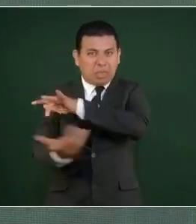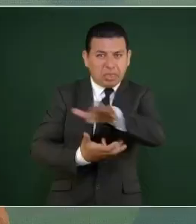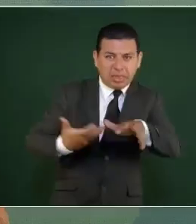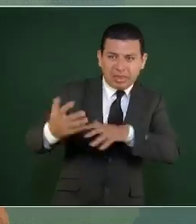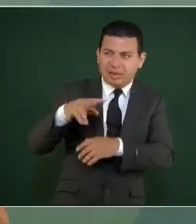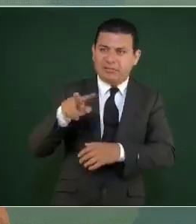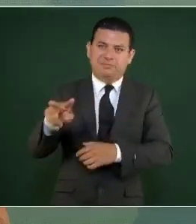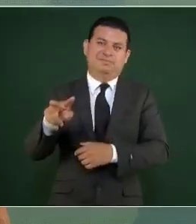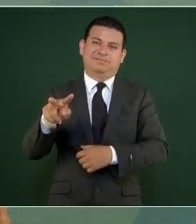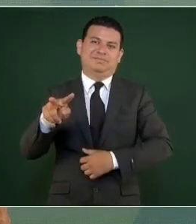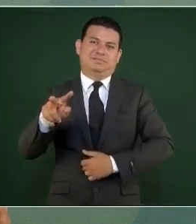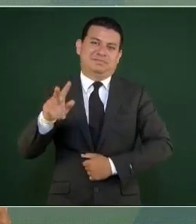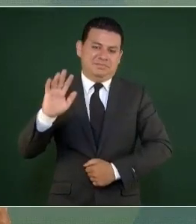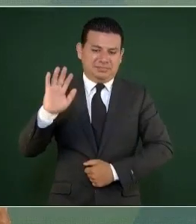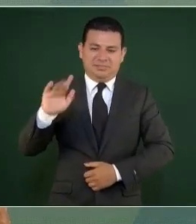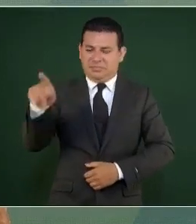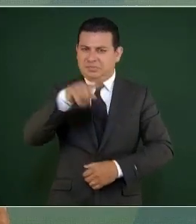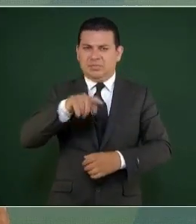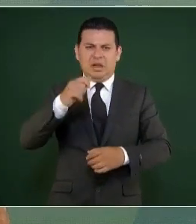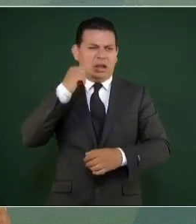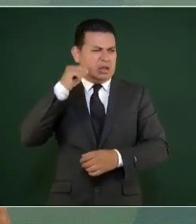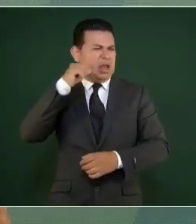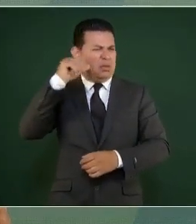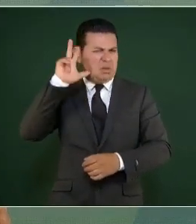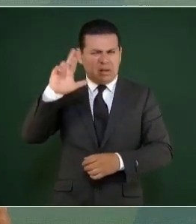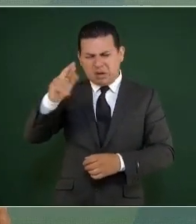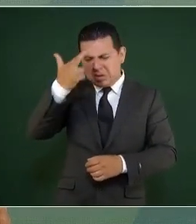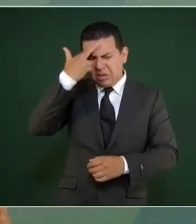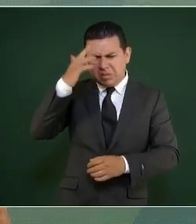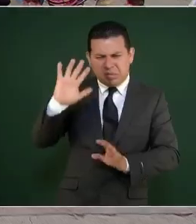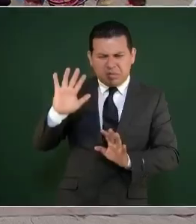Eso fue lo que dijo ayer o antier.